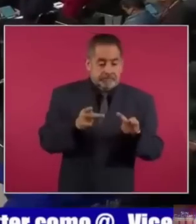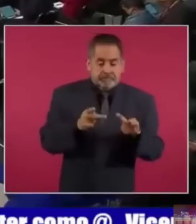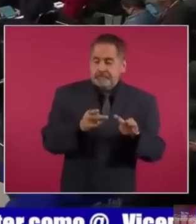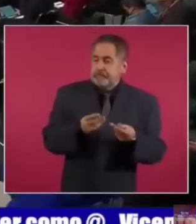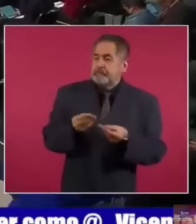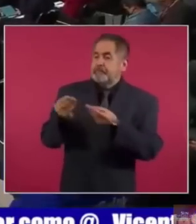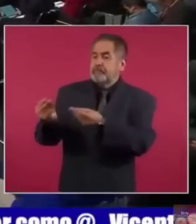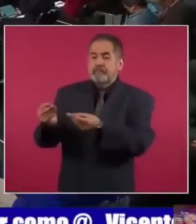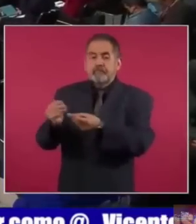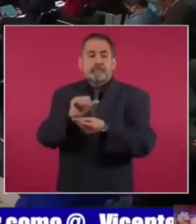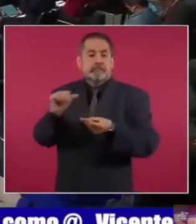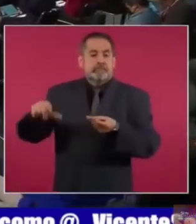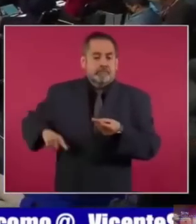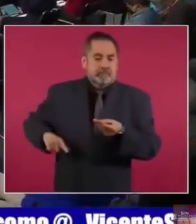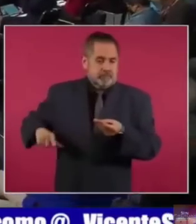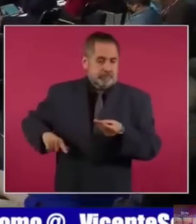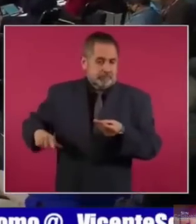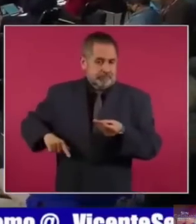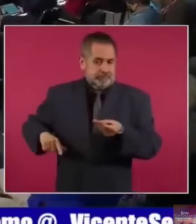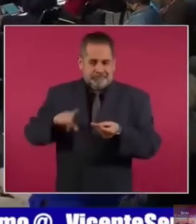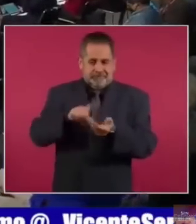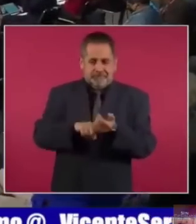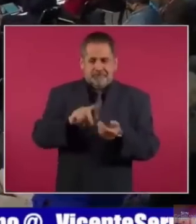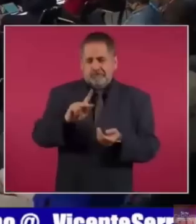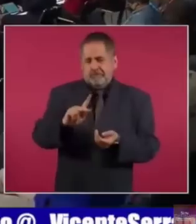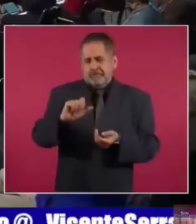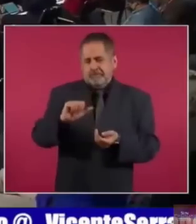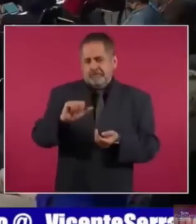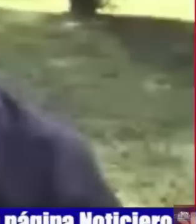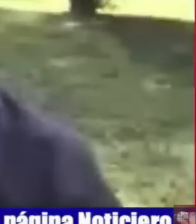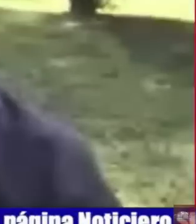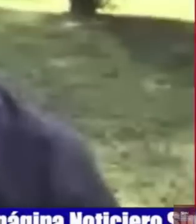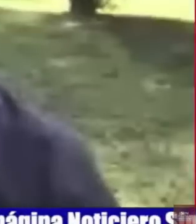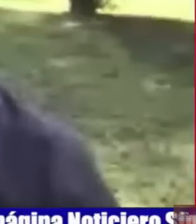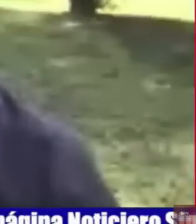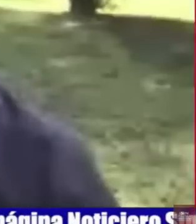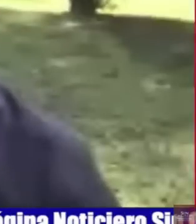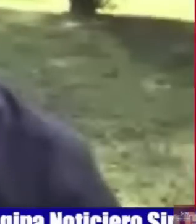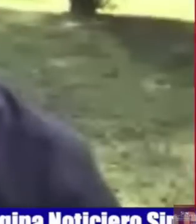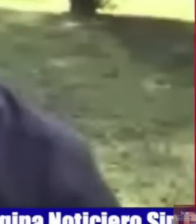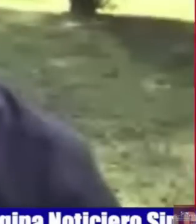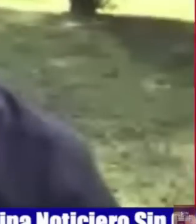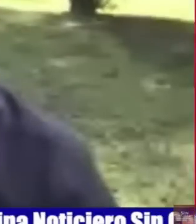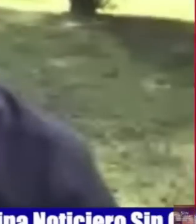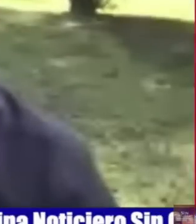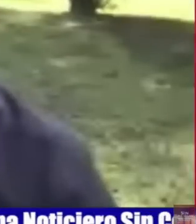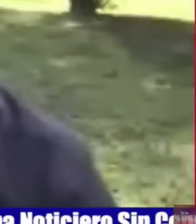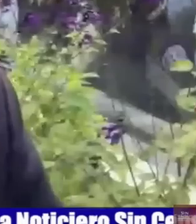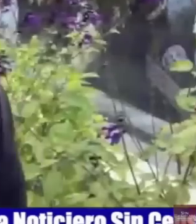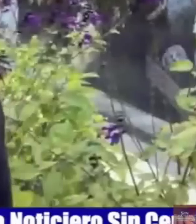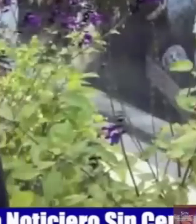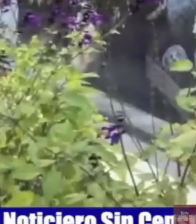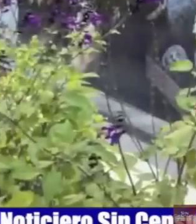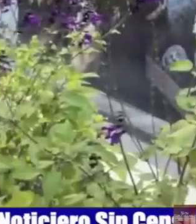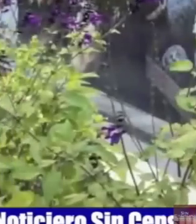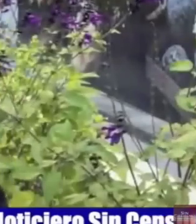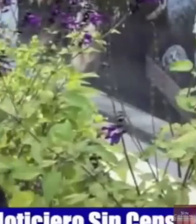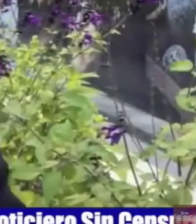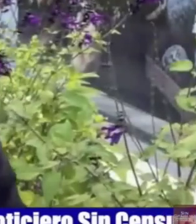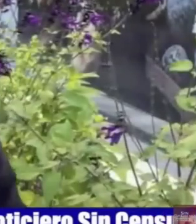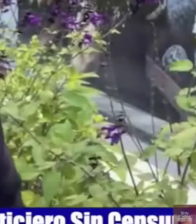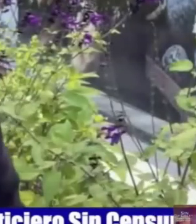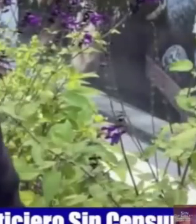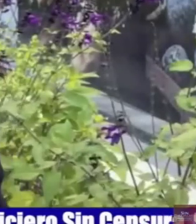convertidos hoy en la estafa informativa de México, mi querido Vicente. Oye, Luis Guillermo, y creo